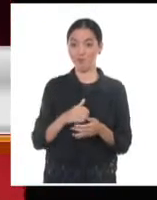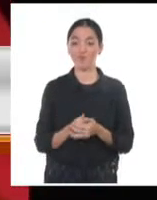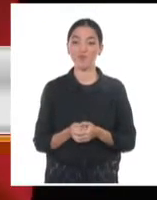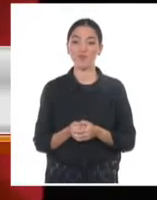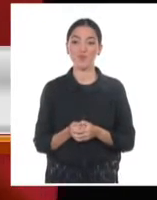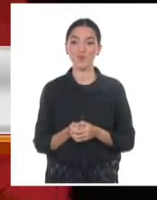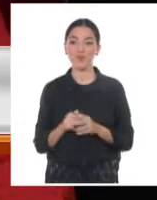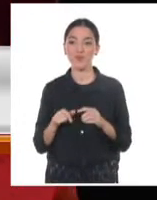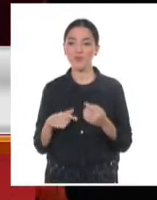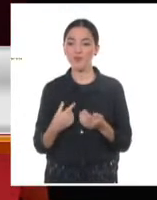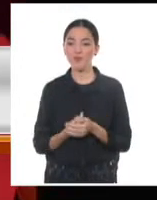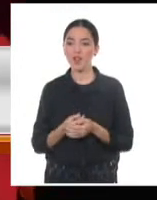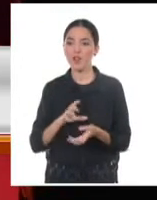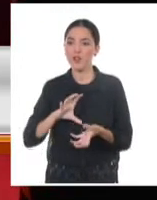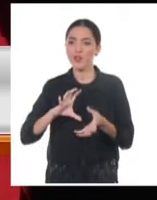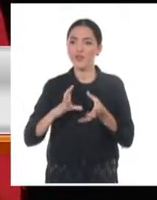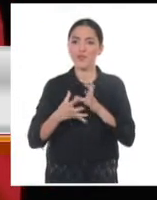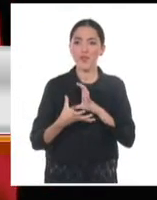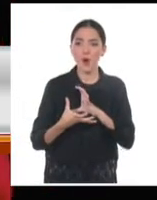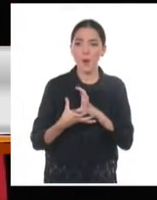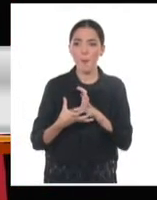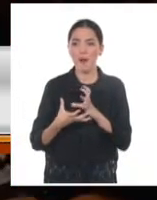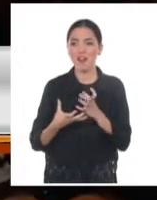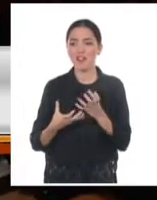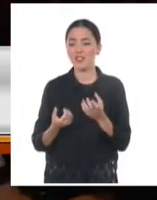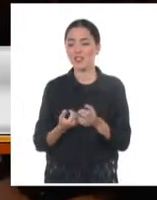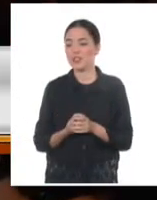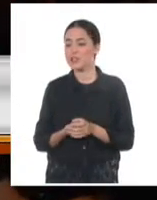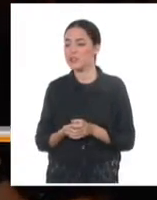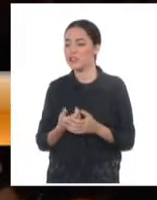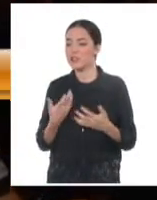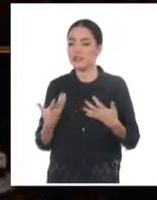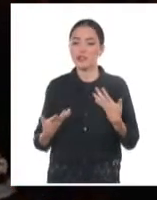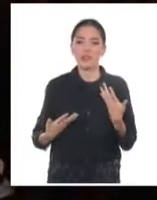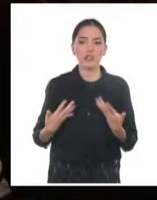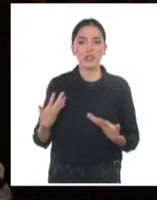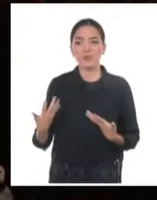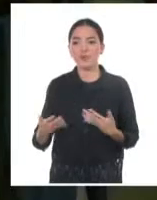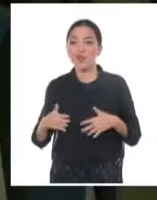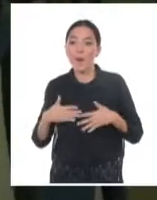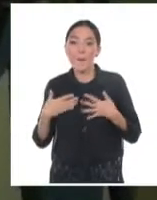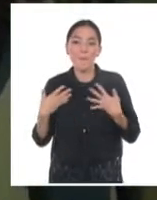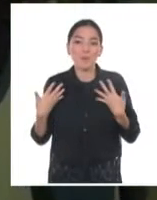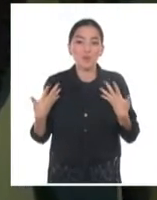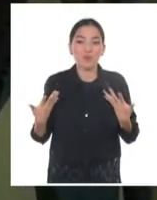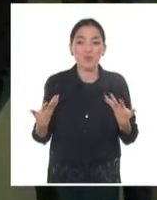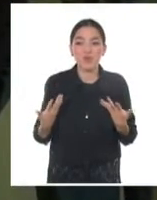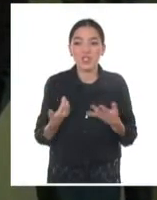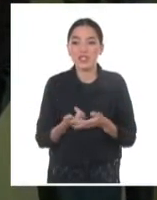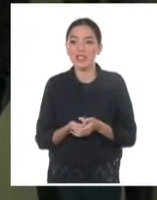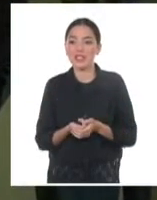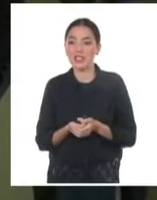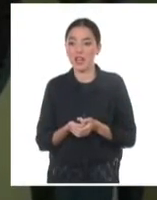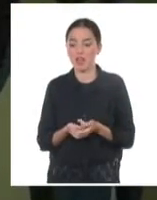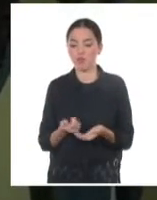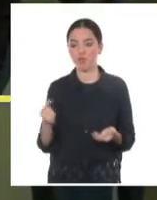fresca de hablar de la soledad desde una chica joven. Tiene que ver también con el amor, las redes sociales y qué somos cada uno,